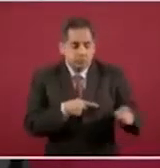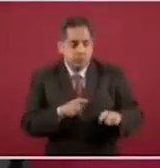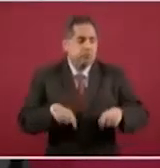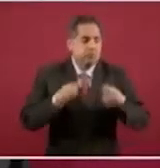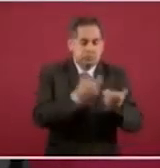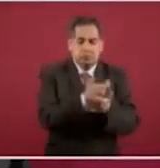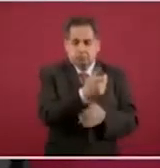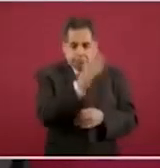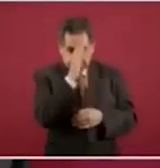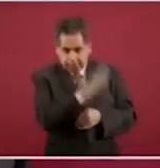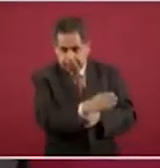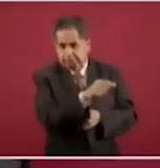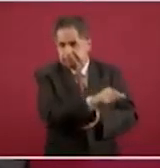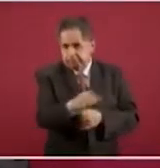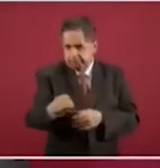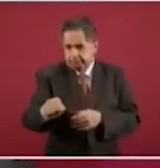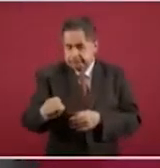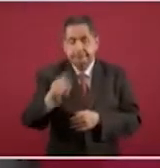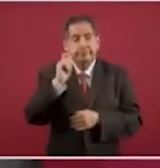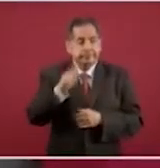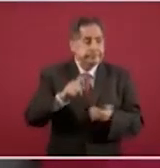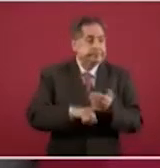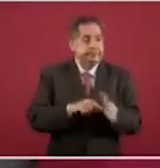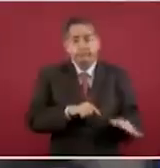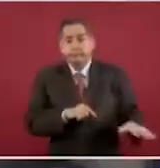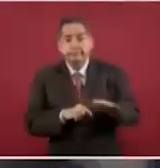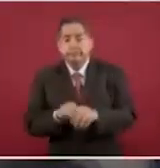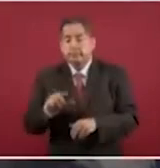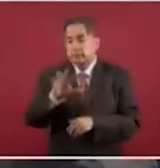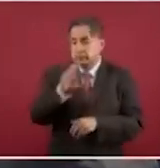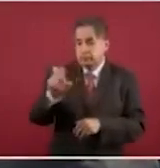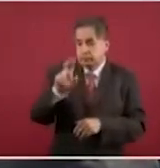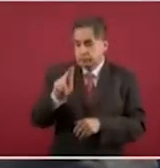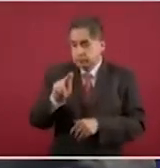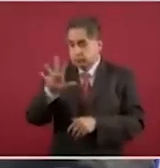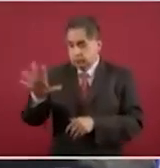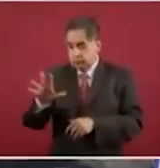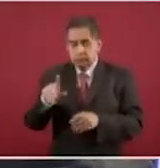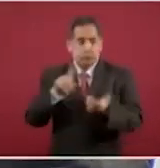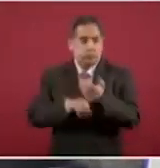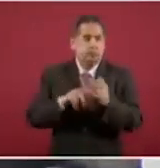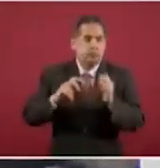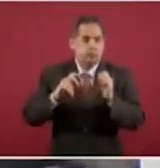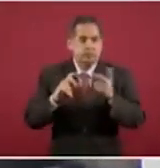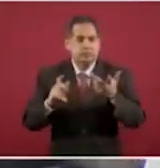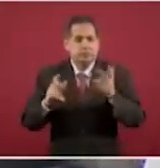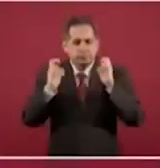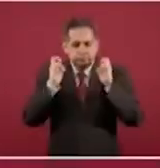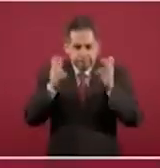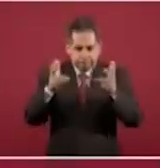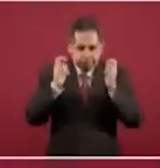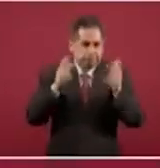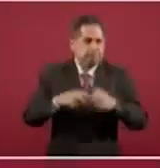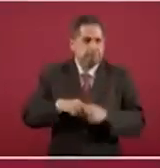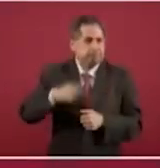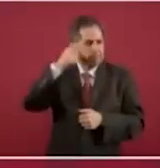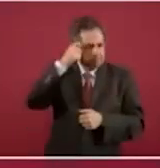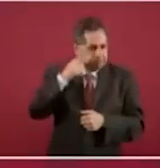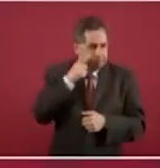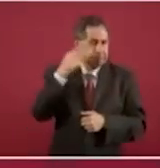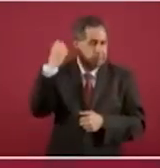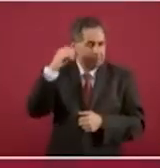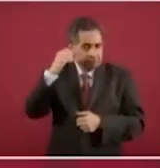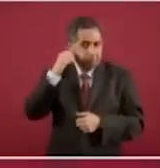decir que de esos 500 88 en chiapas guerrero oaxaca y